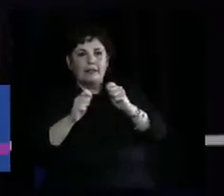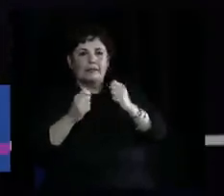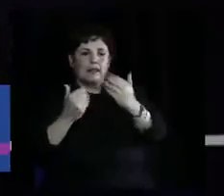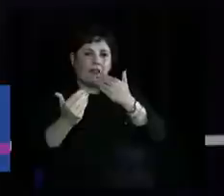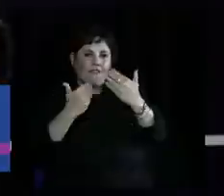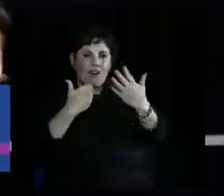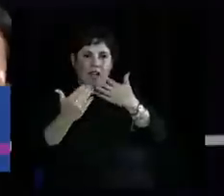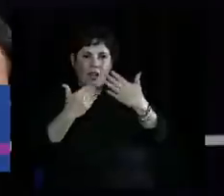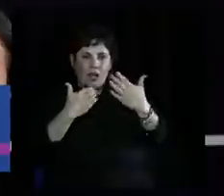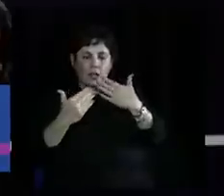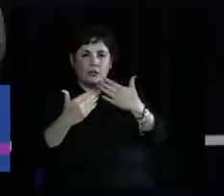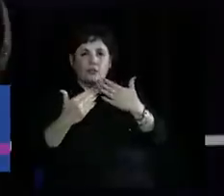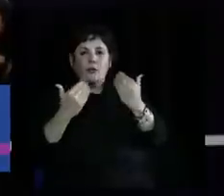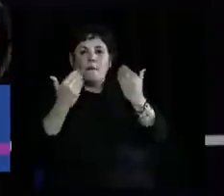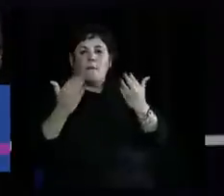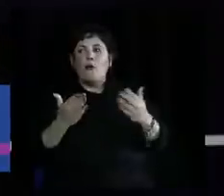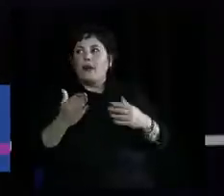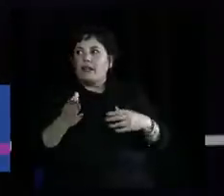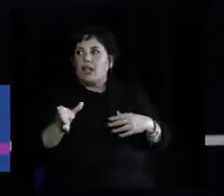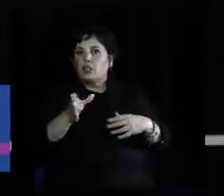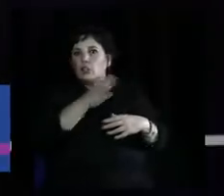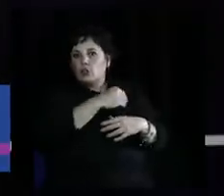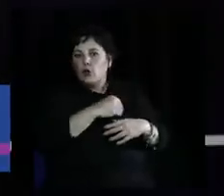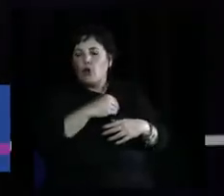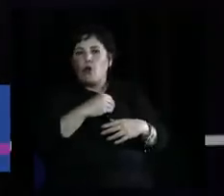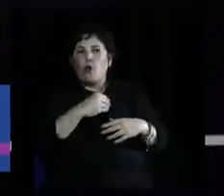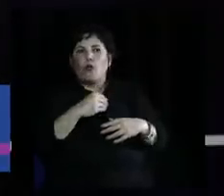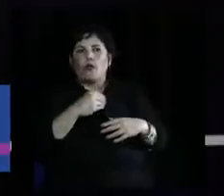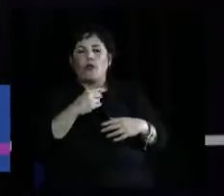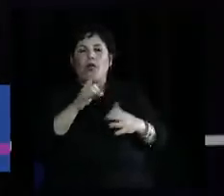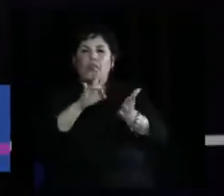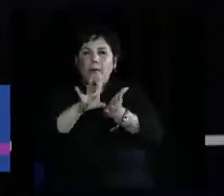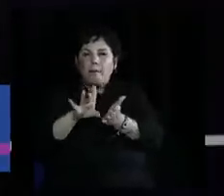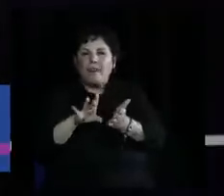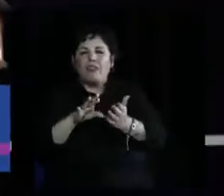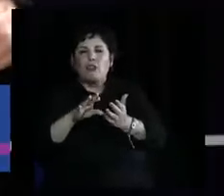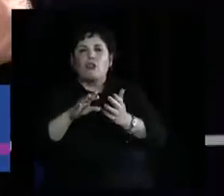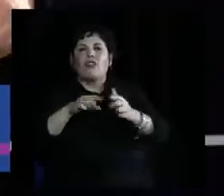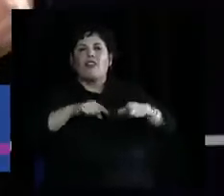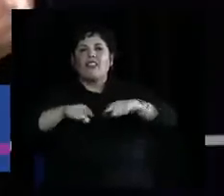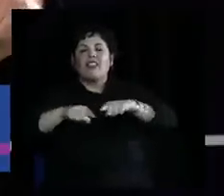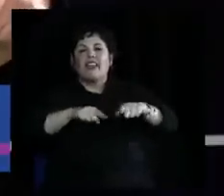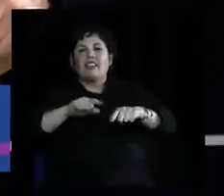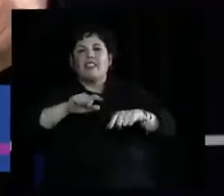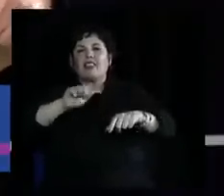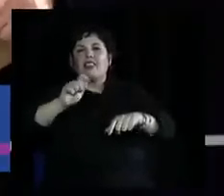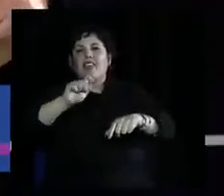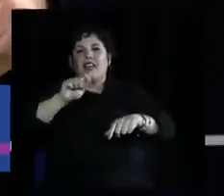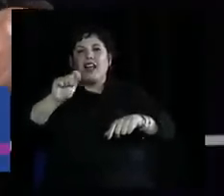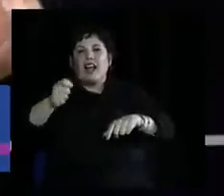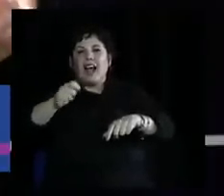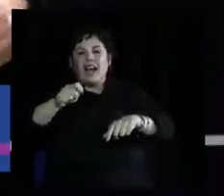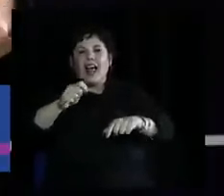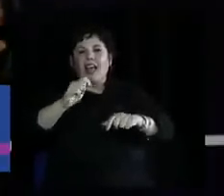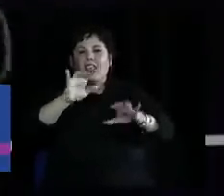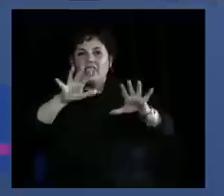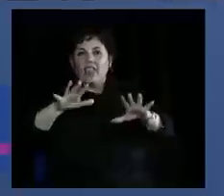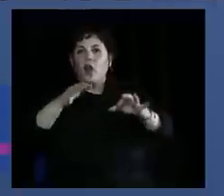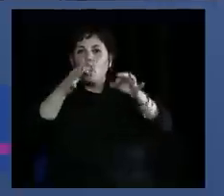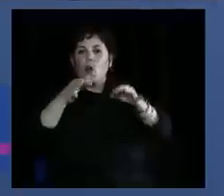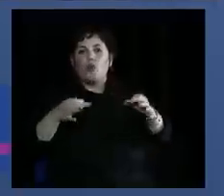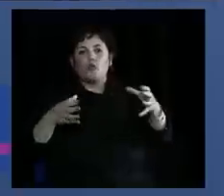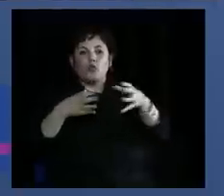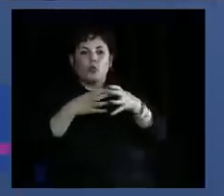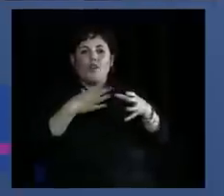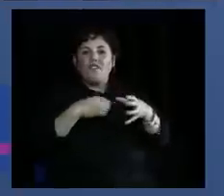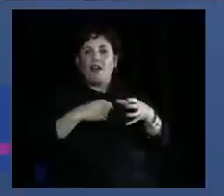hablando, porque todo esto se dio y el despido de Preve y todo esto se estuvo conversando en los medios, en la semana en la que la coalición de gobierno